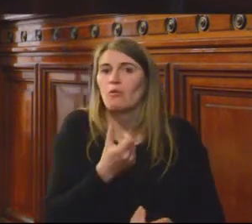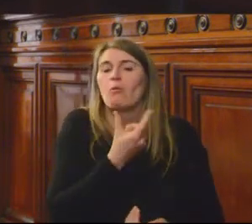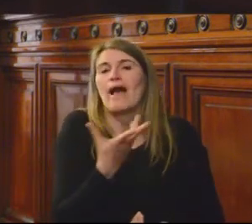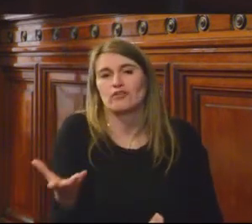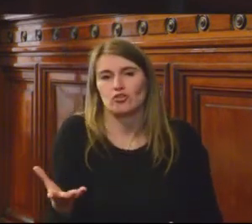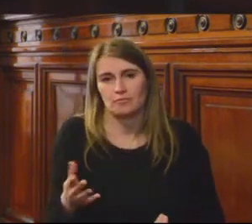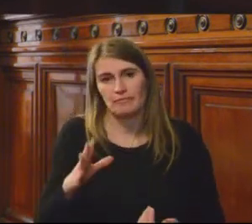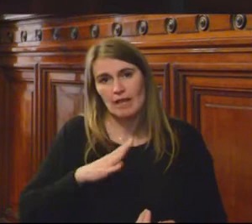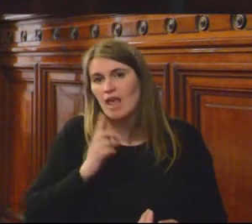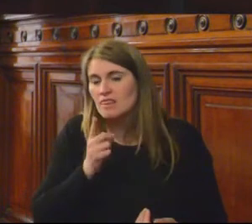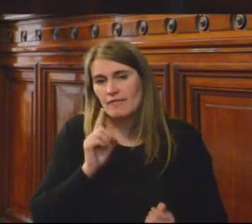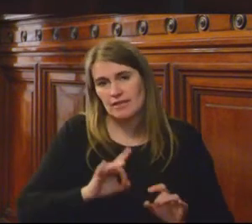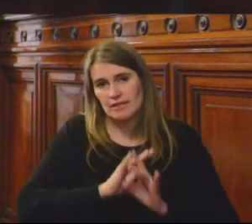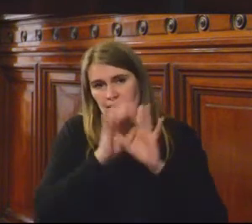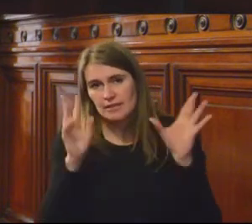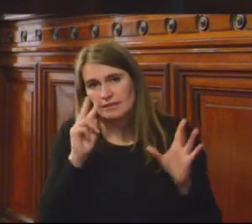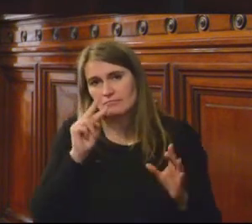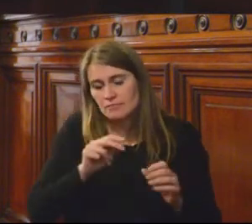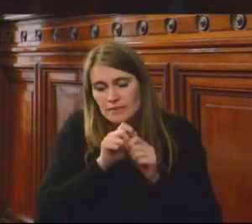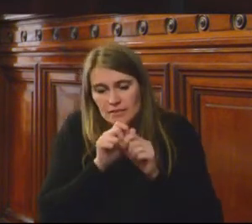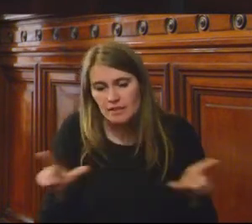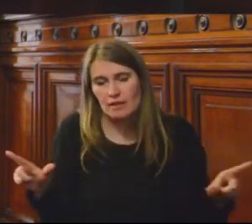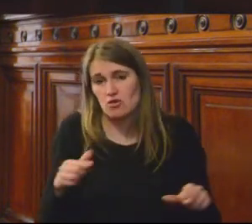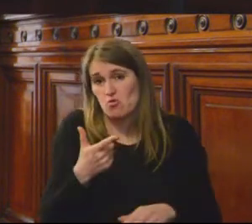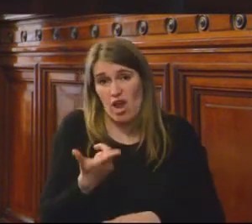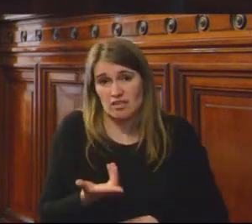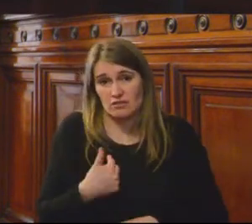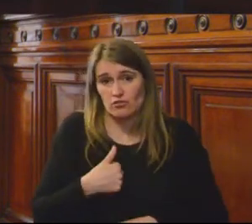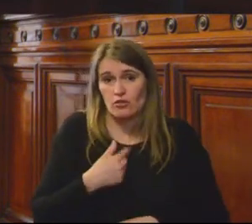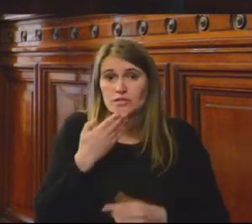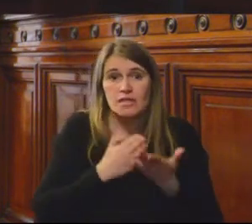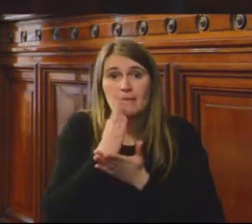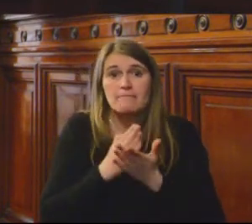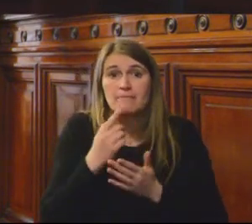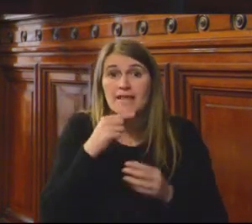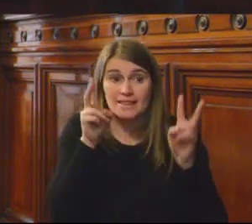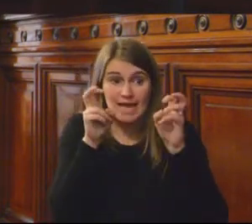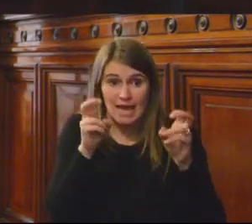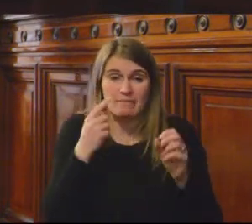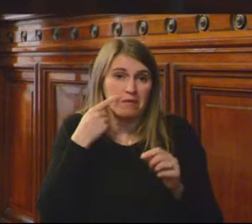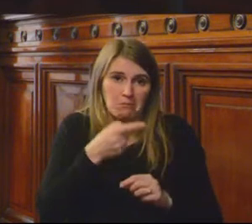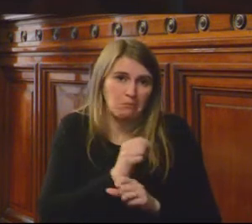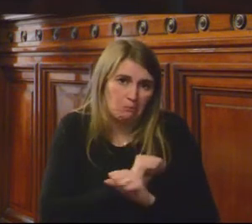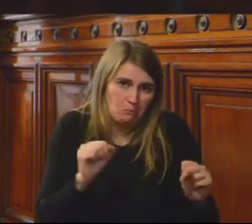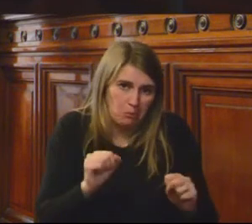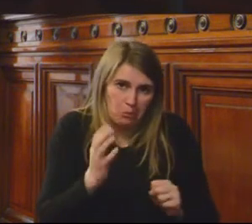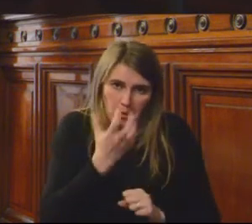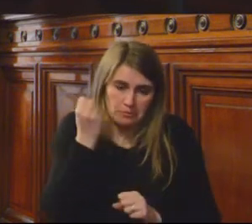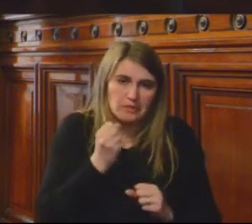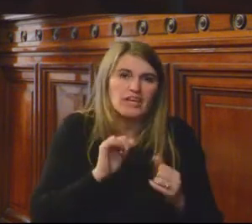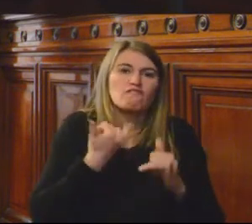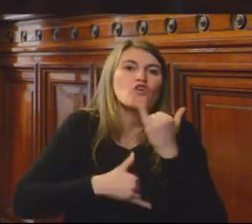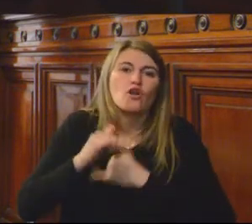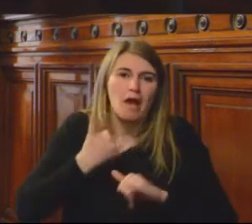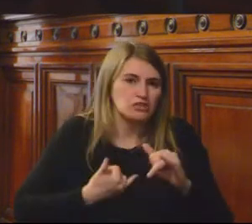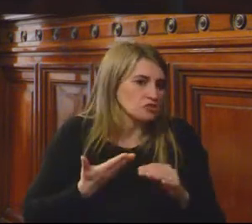haya transparencia. Desde hace mucho tiempo eso no se da, nosotros hemos litigado un caso sobre este tema y no hemos podido lograr acceso a la información de